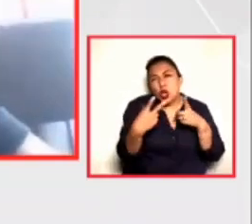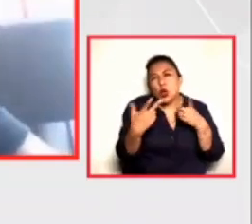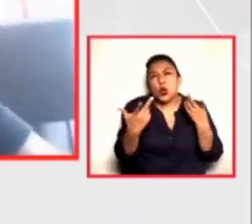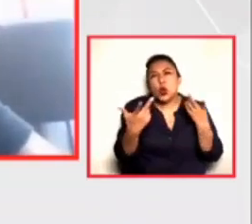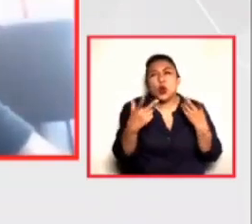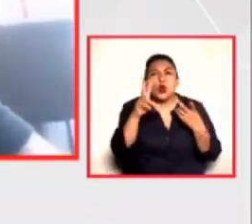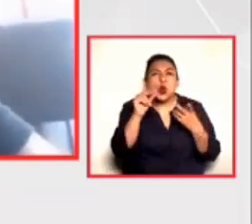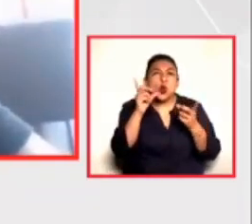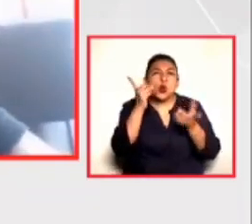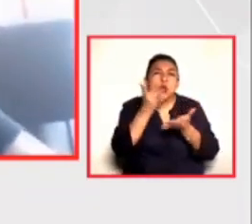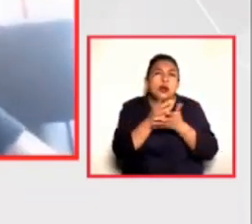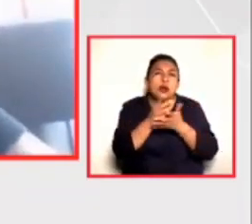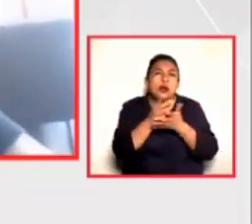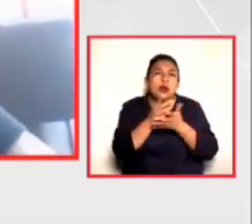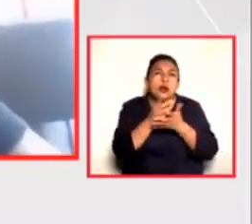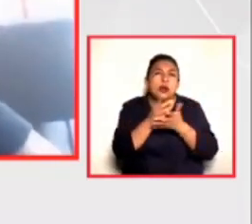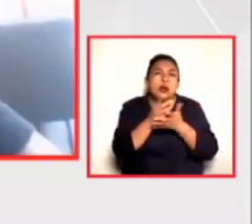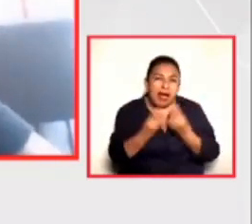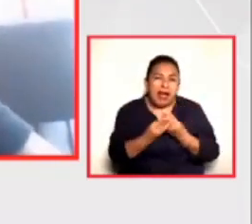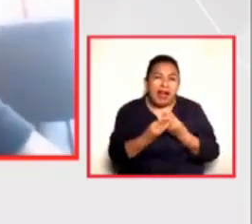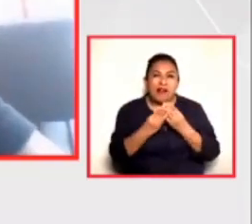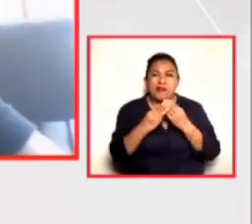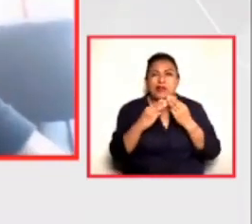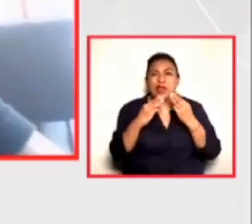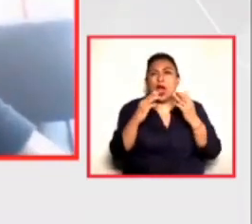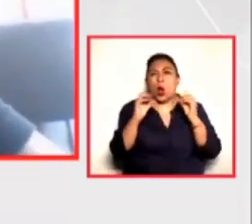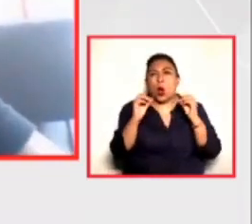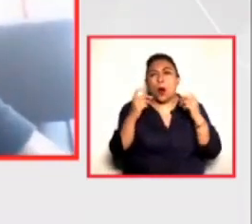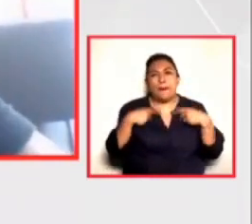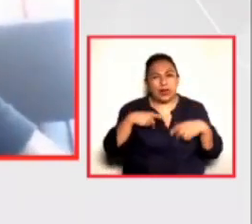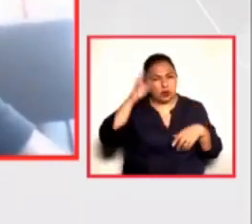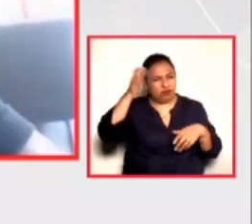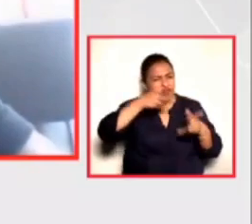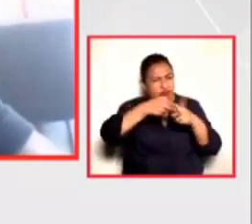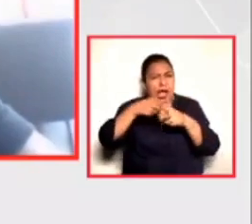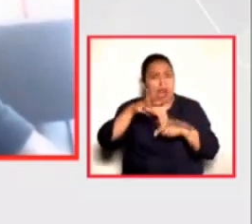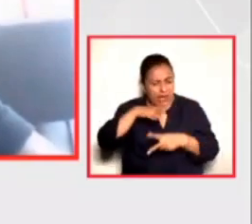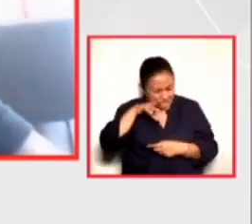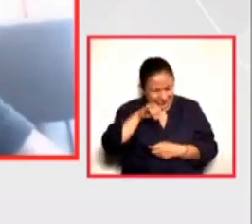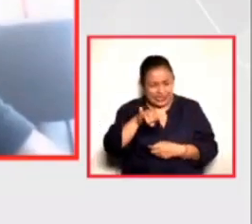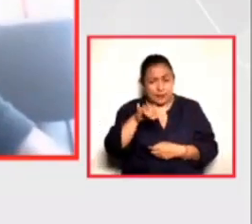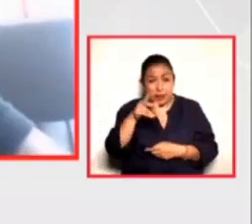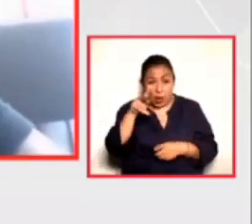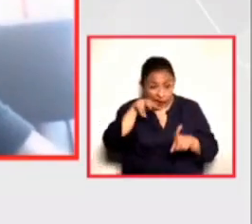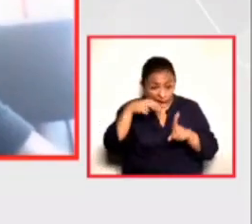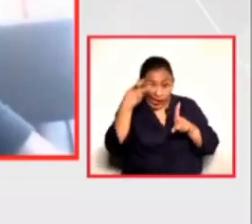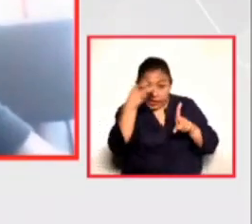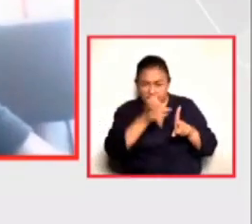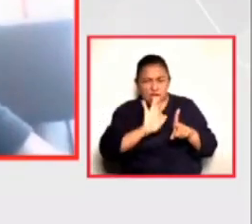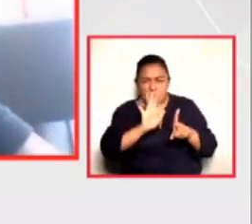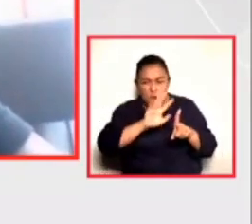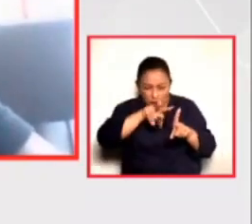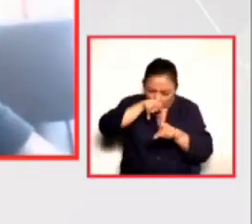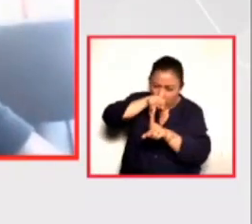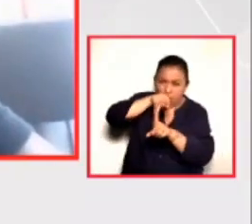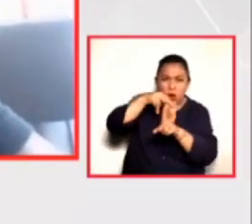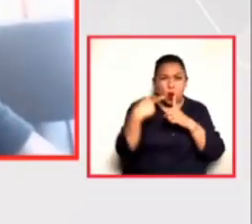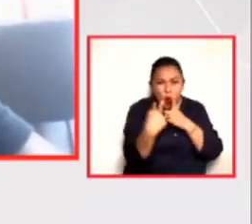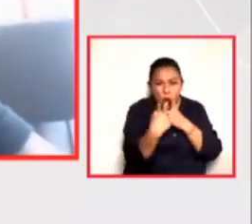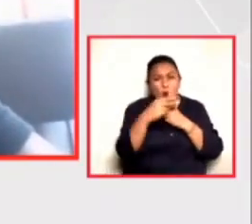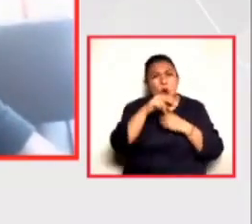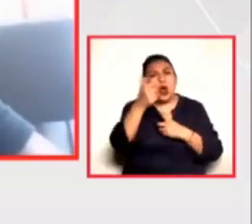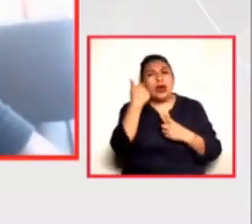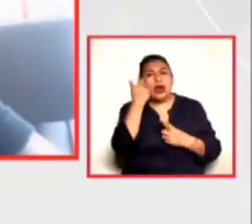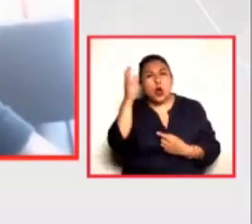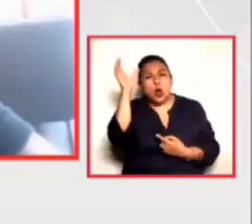no solo de los sicarios que sí hay, pero también de hacer conciencia